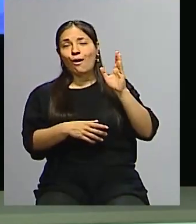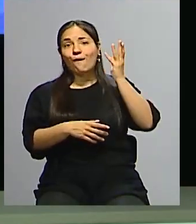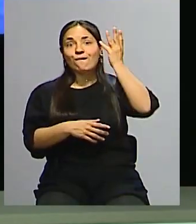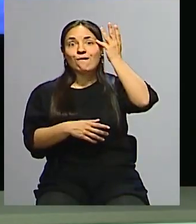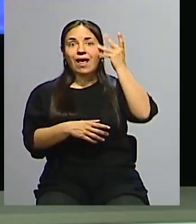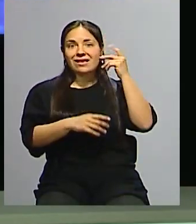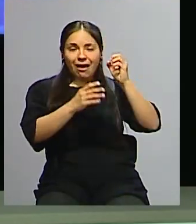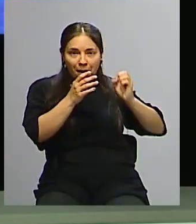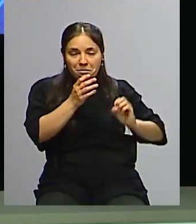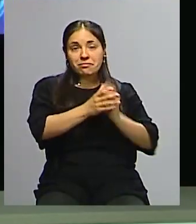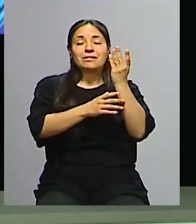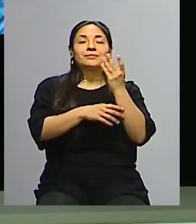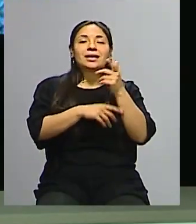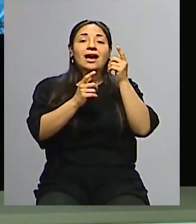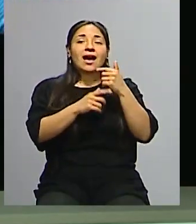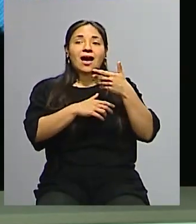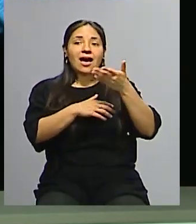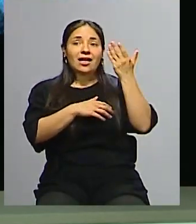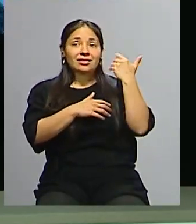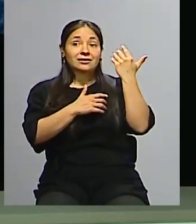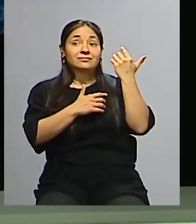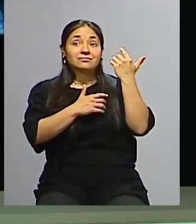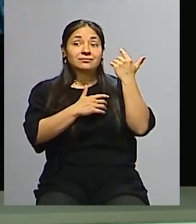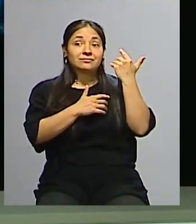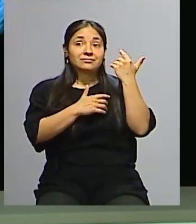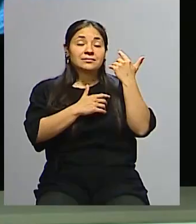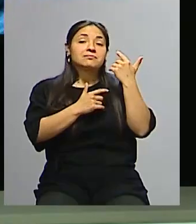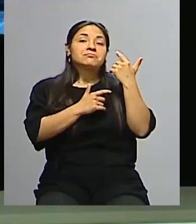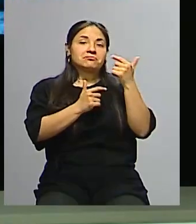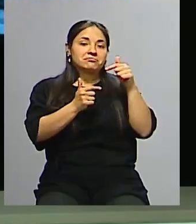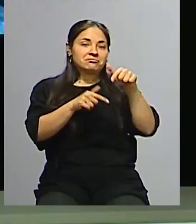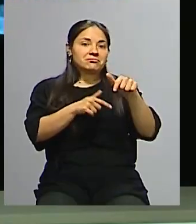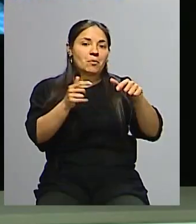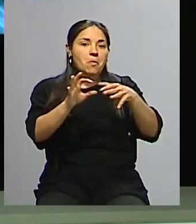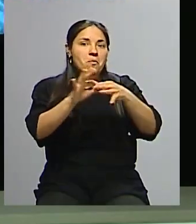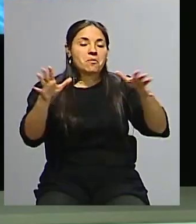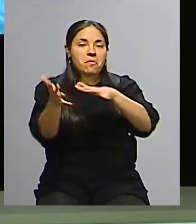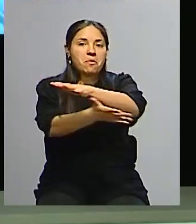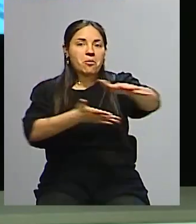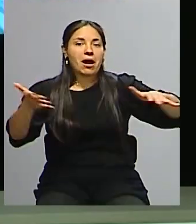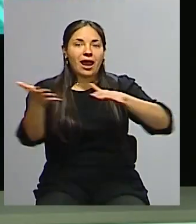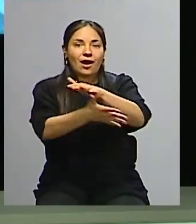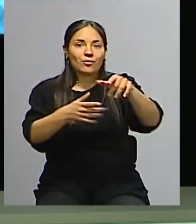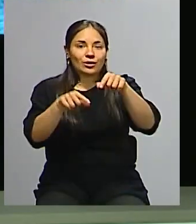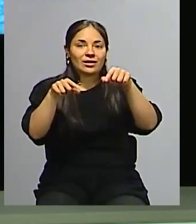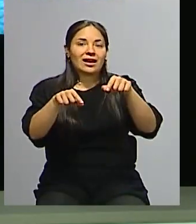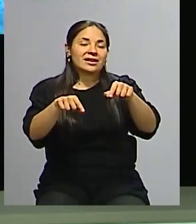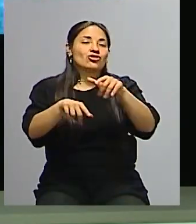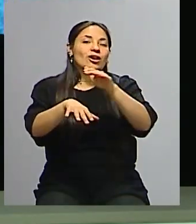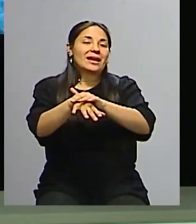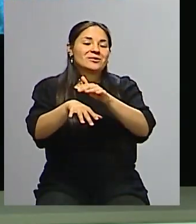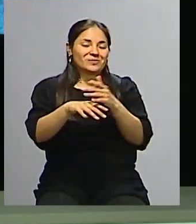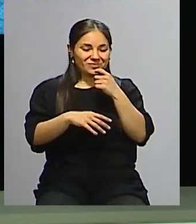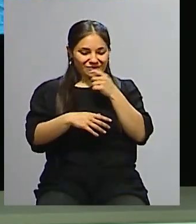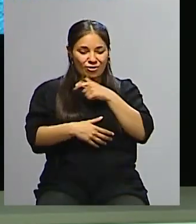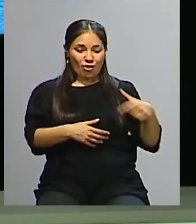que cuando el rey deja de ser el soberano y el soberano pasa a ser el pueblo, al quien hay que rendirle cuenta de lo que se hace con los